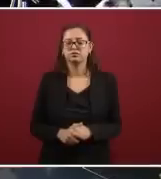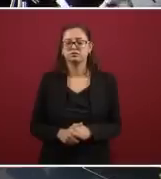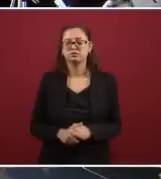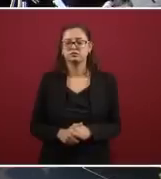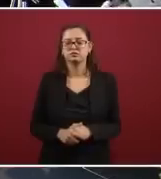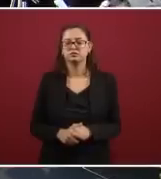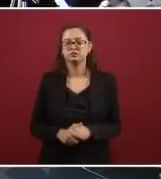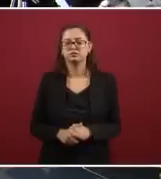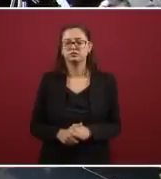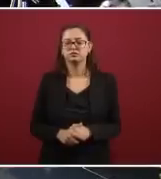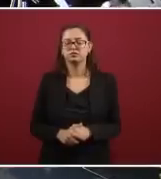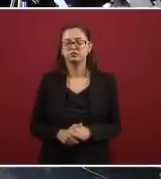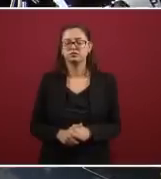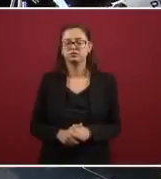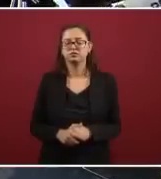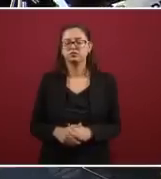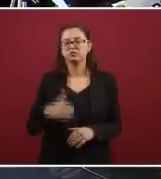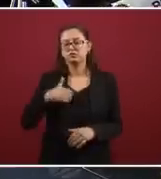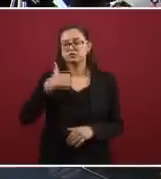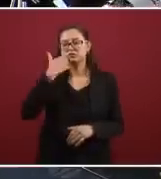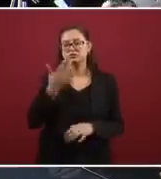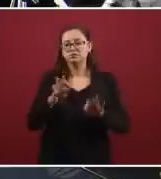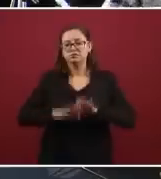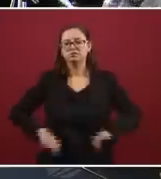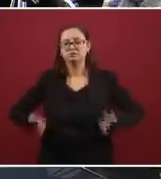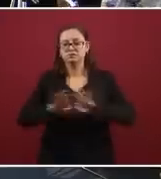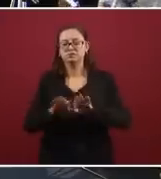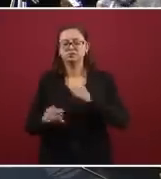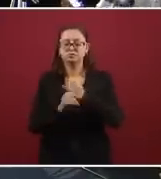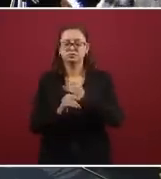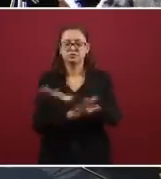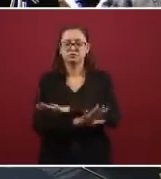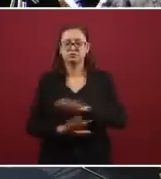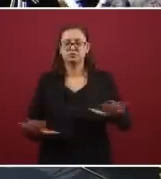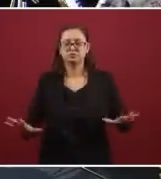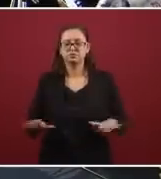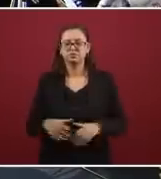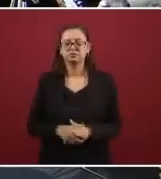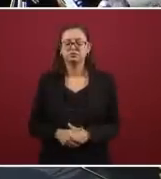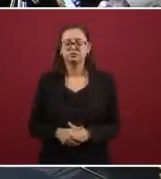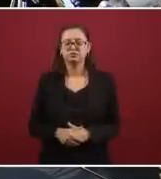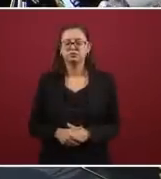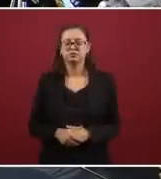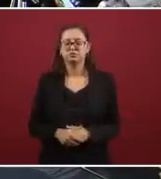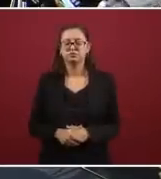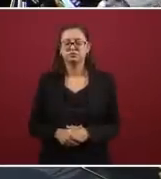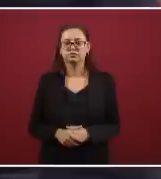a dar una información que considero importante. Se sigue